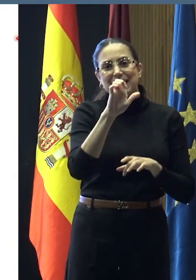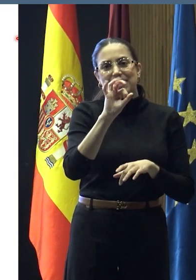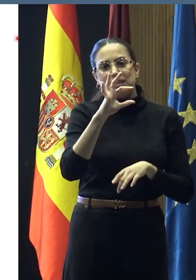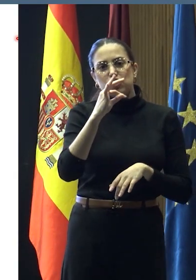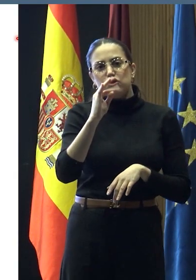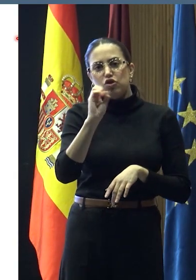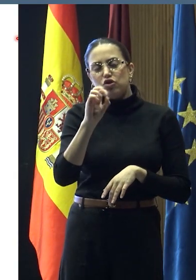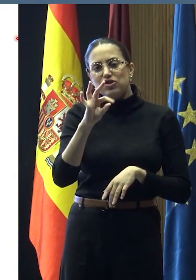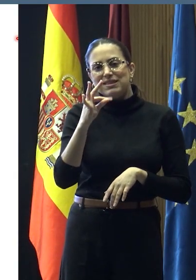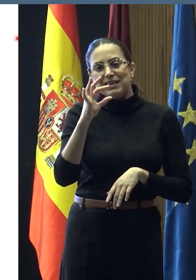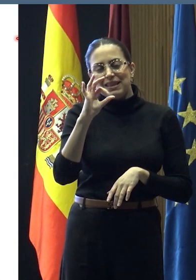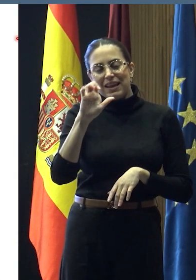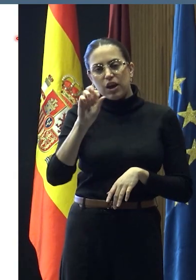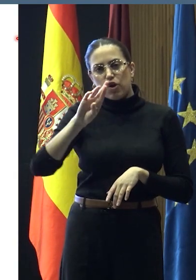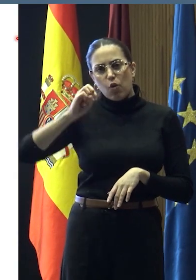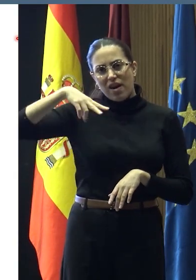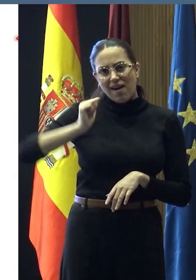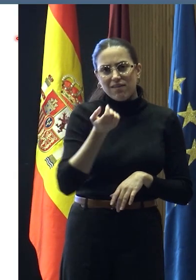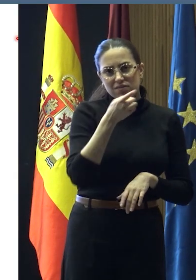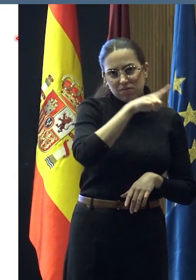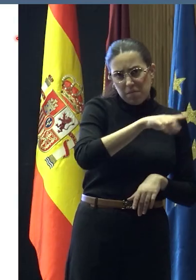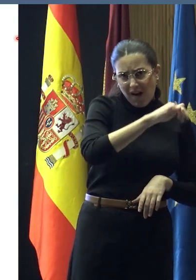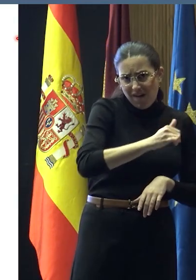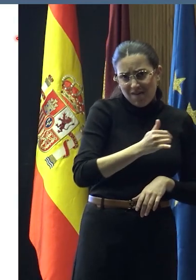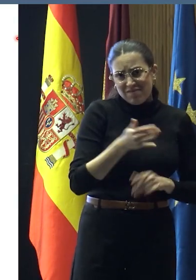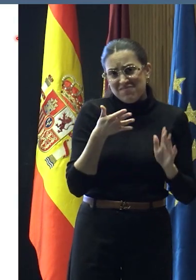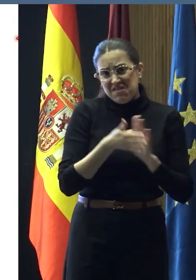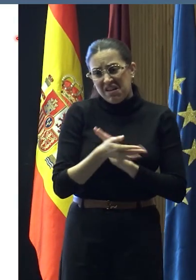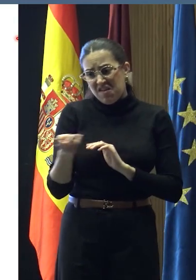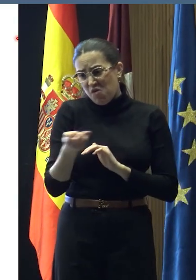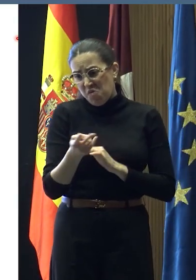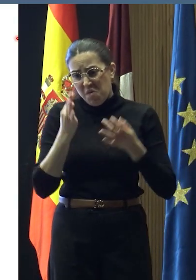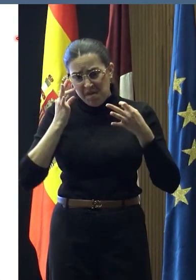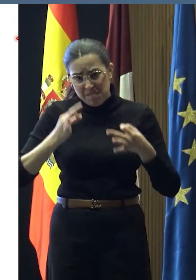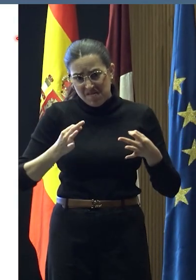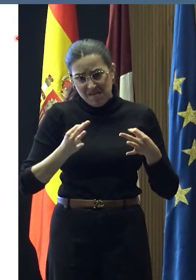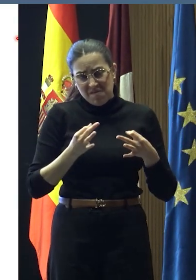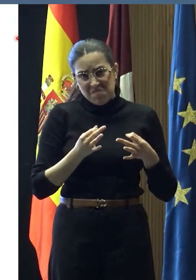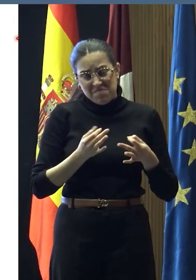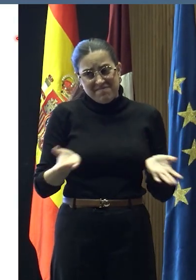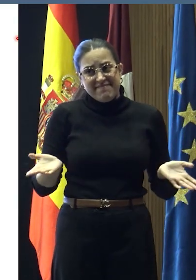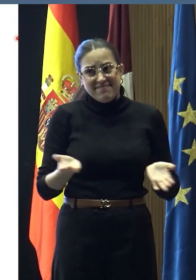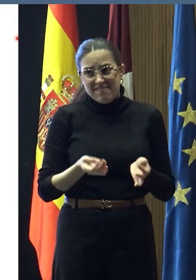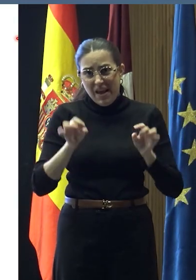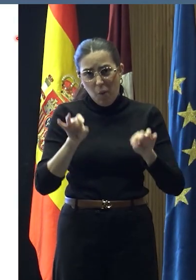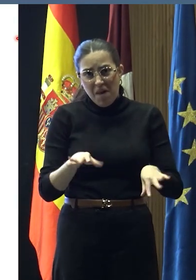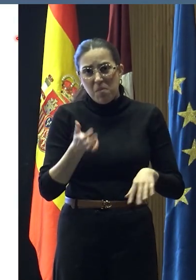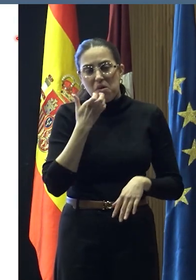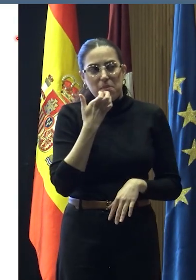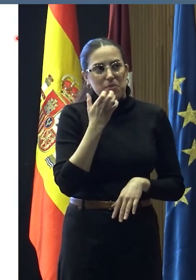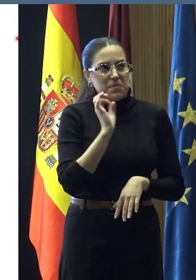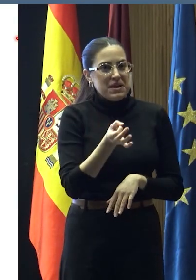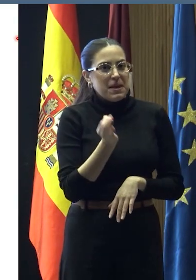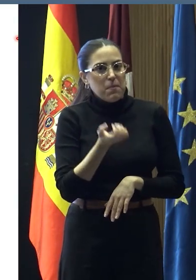testosterona, que también es una hormona. O sea que tampoco era realmente cierto que